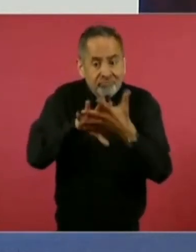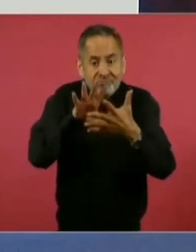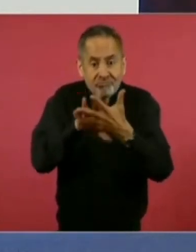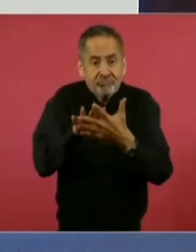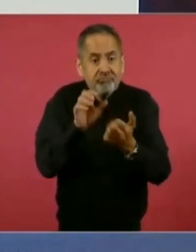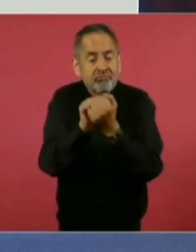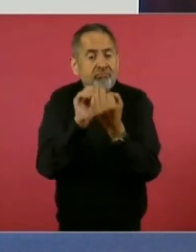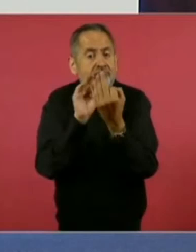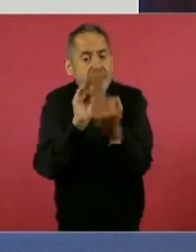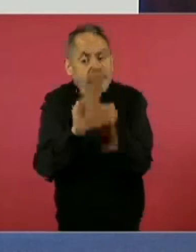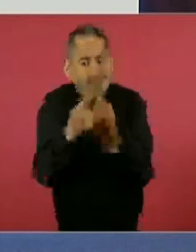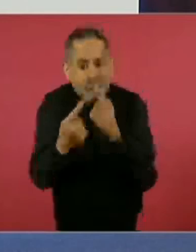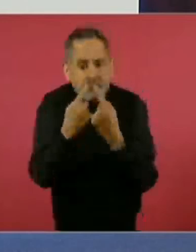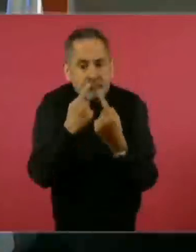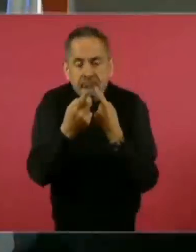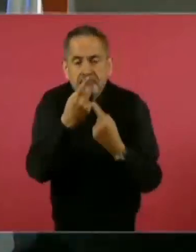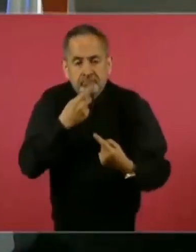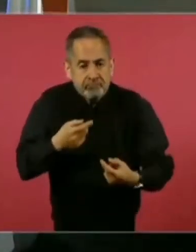los involucrados.